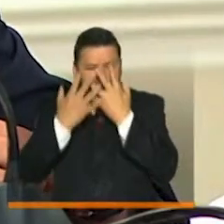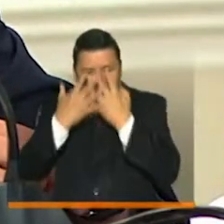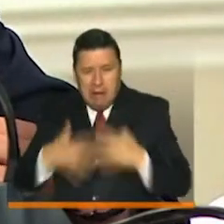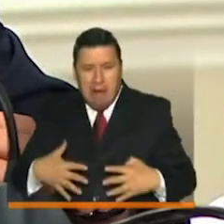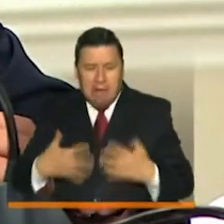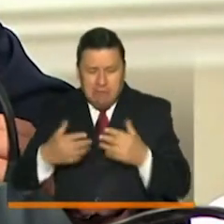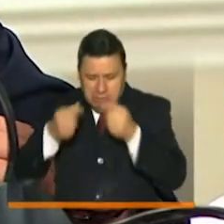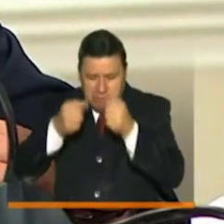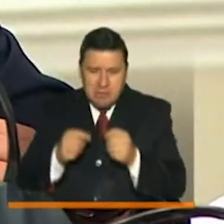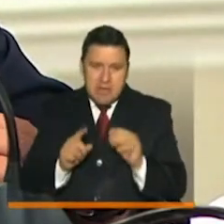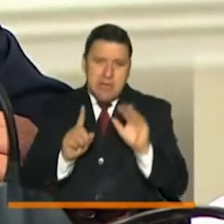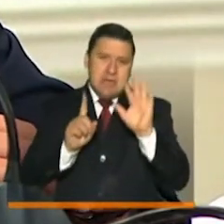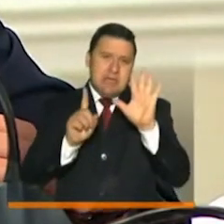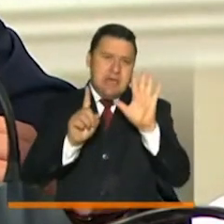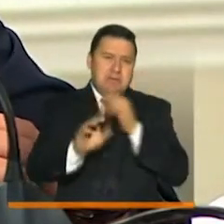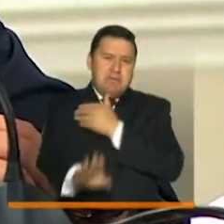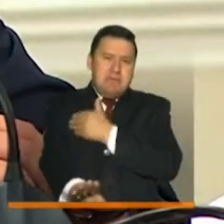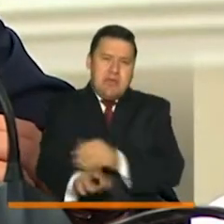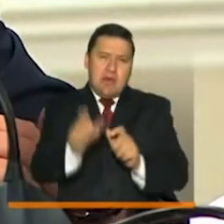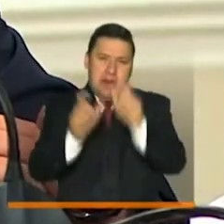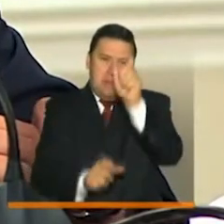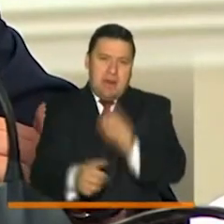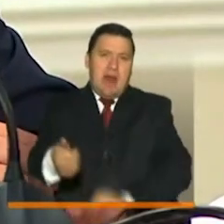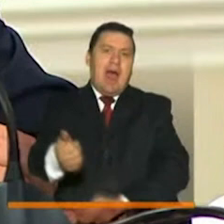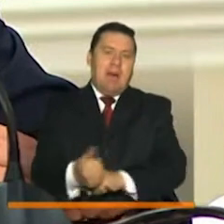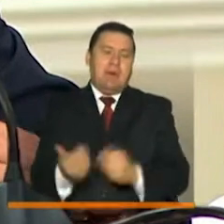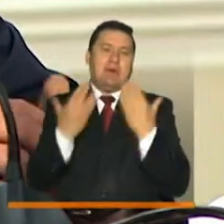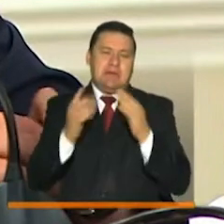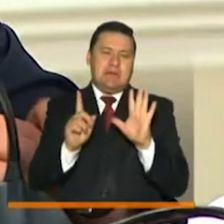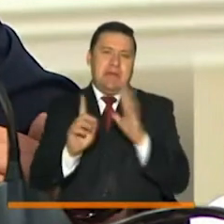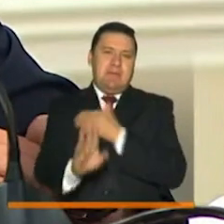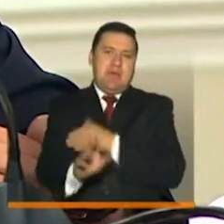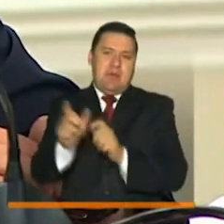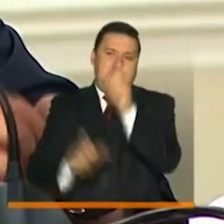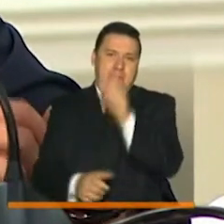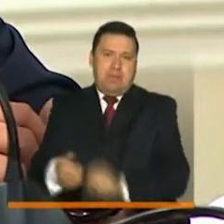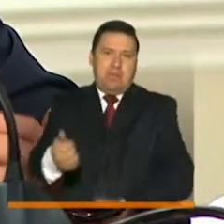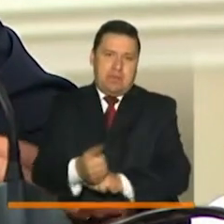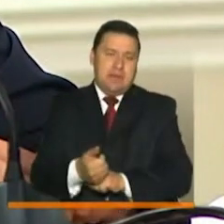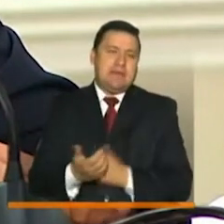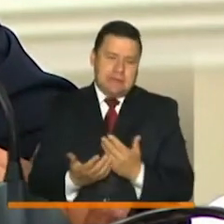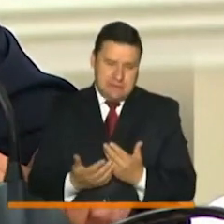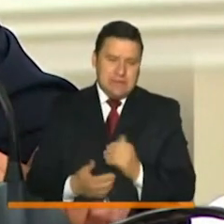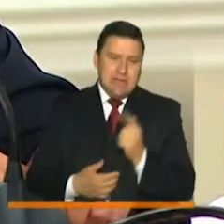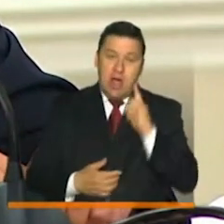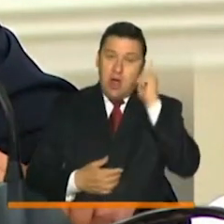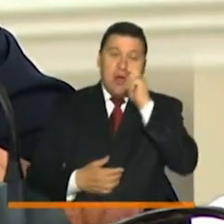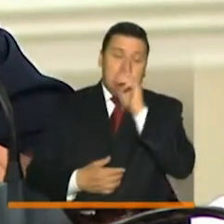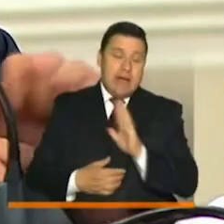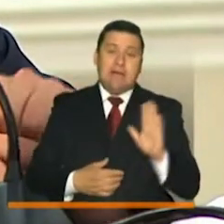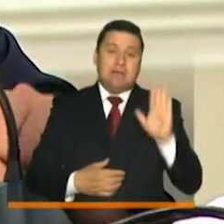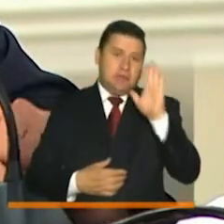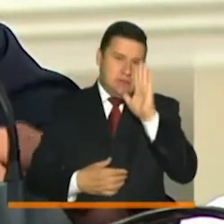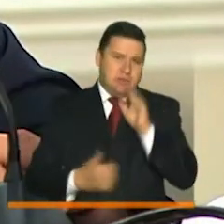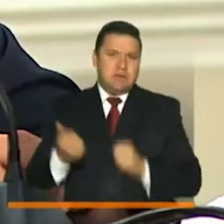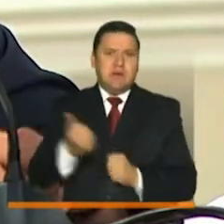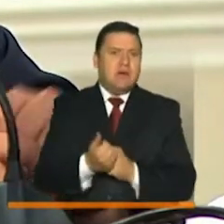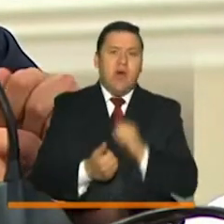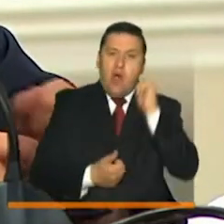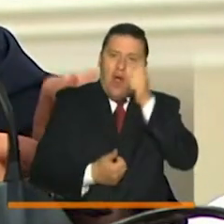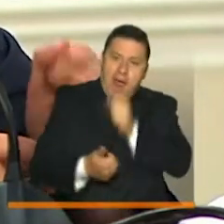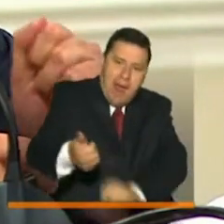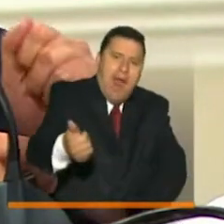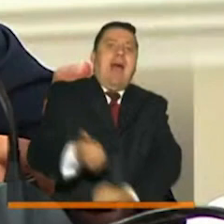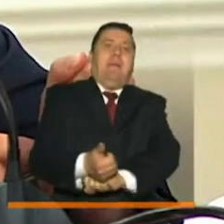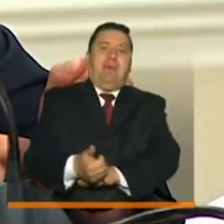que serían alrededor de 6 millones de personas las que se verían beneficiadas con este auxilio que está dando el Gobierno Nacional. Es un auxilio para